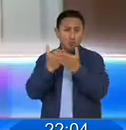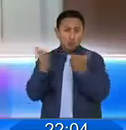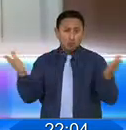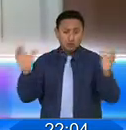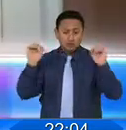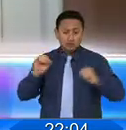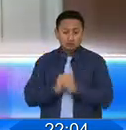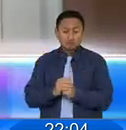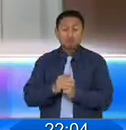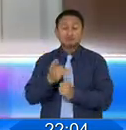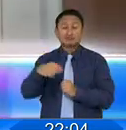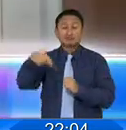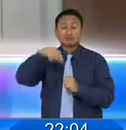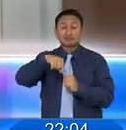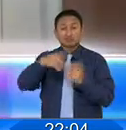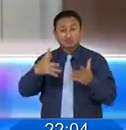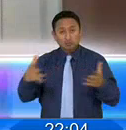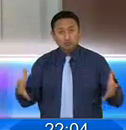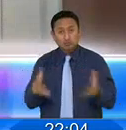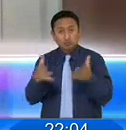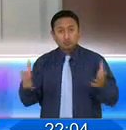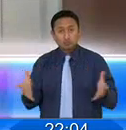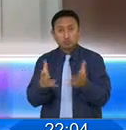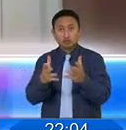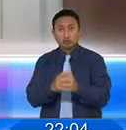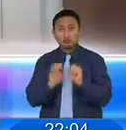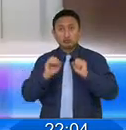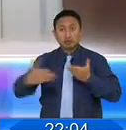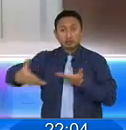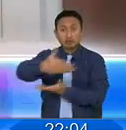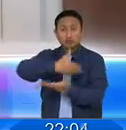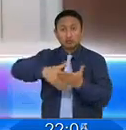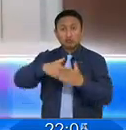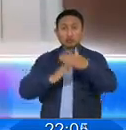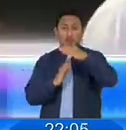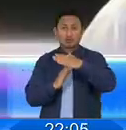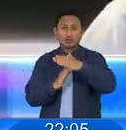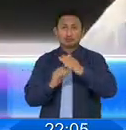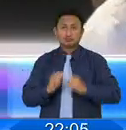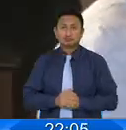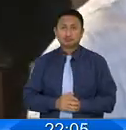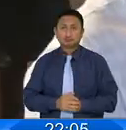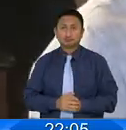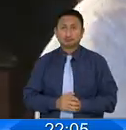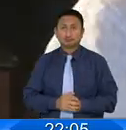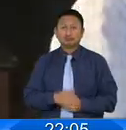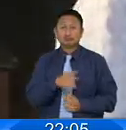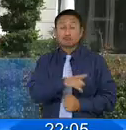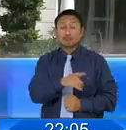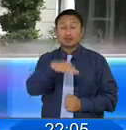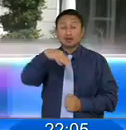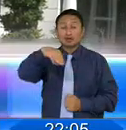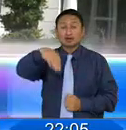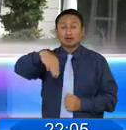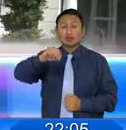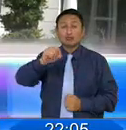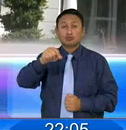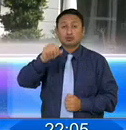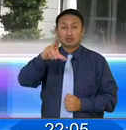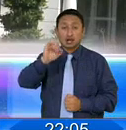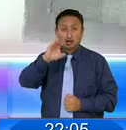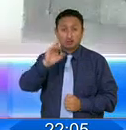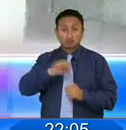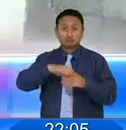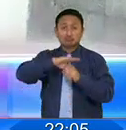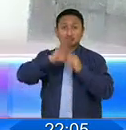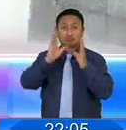en los principios que animan a la convivencia pacífica de las naciones. Mauricio Montalvo será el nuevo canciller del Ecuador a cargo